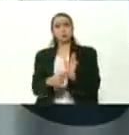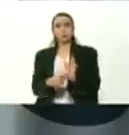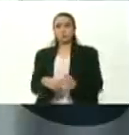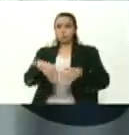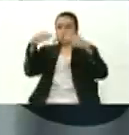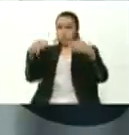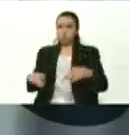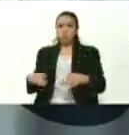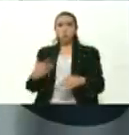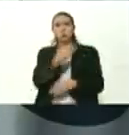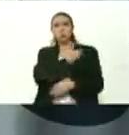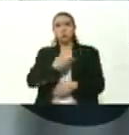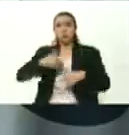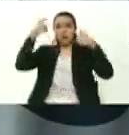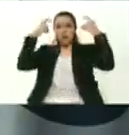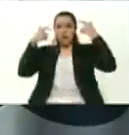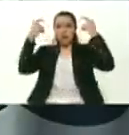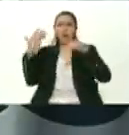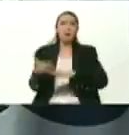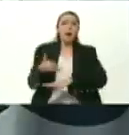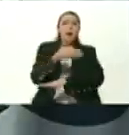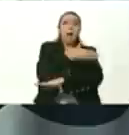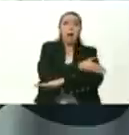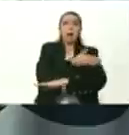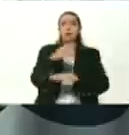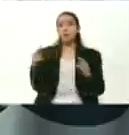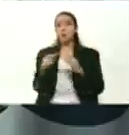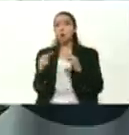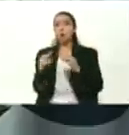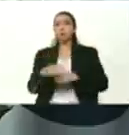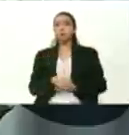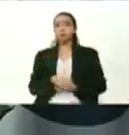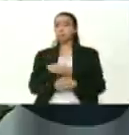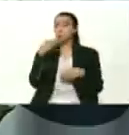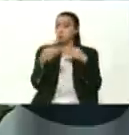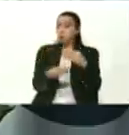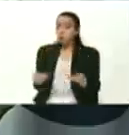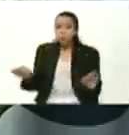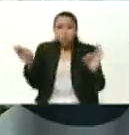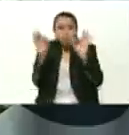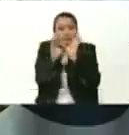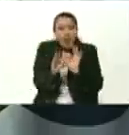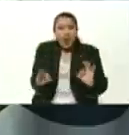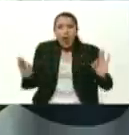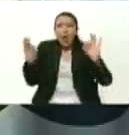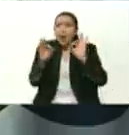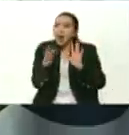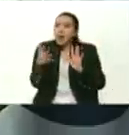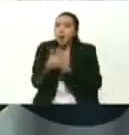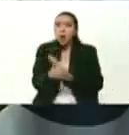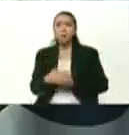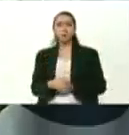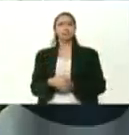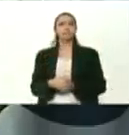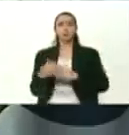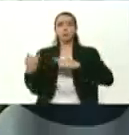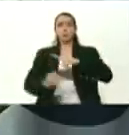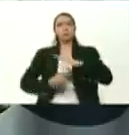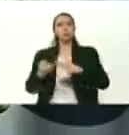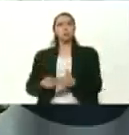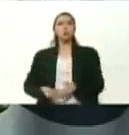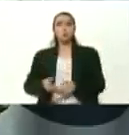el propio presidente Hugo Chávez, no hubo una acción de ningún tribunal,